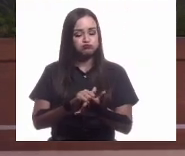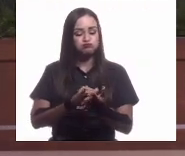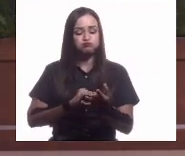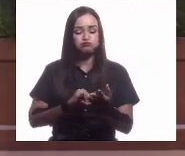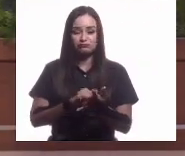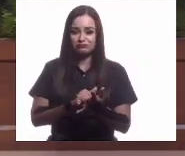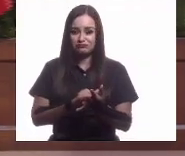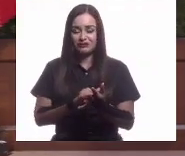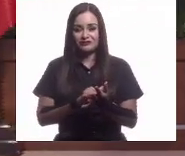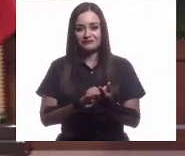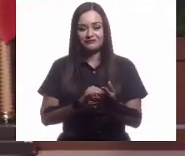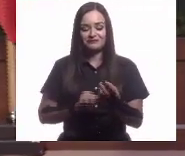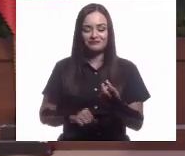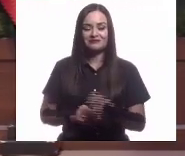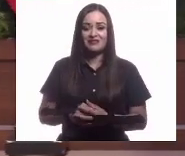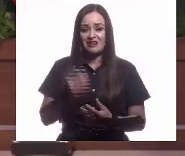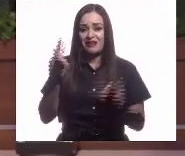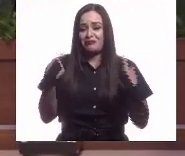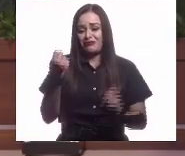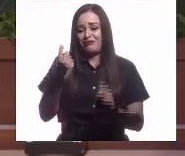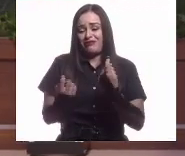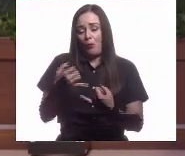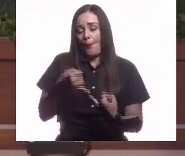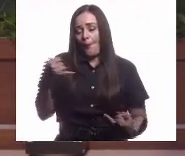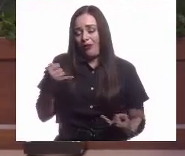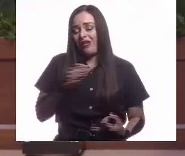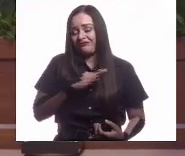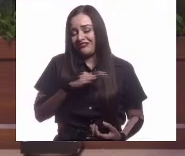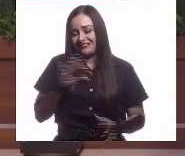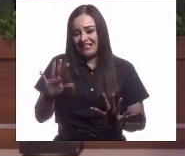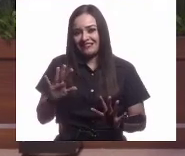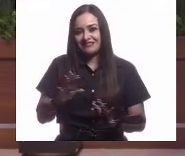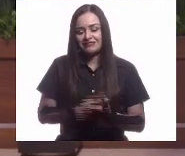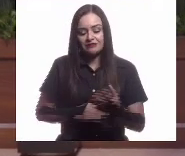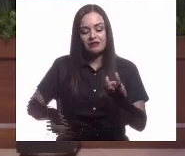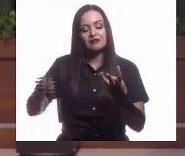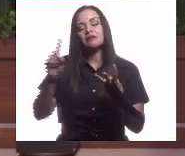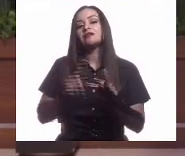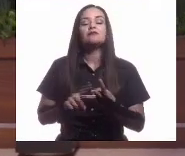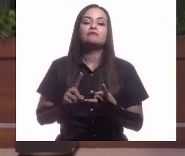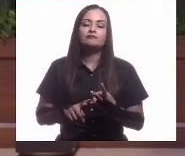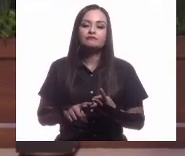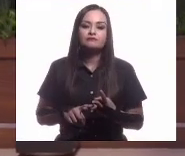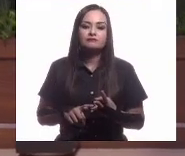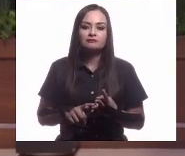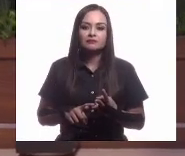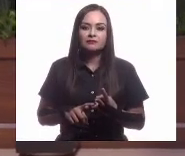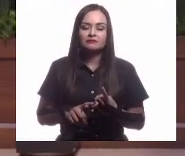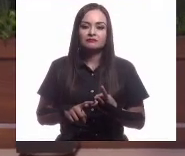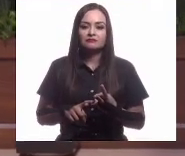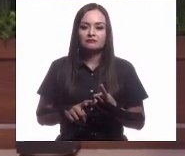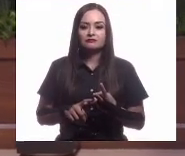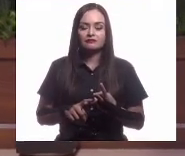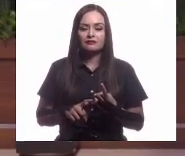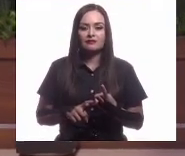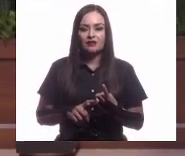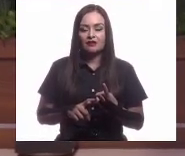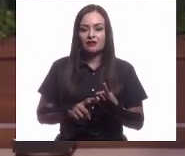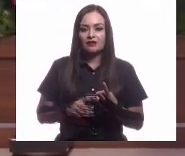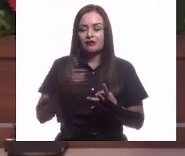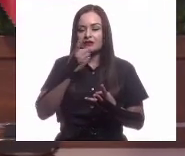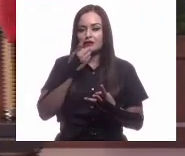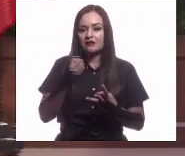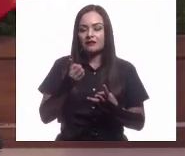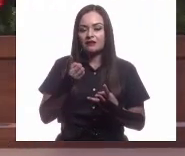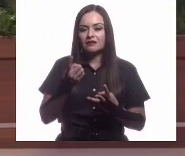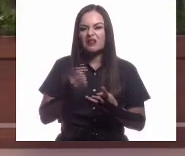ganado, los felicito. ¿Qué otra cosa dicen que se gana? Pues dice, yo no creo, pero lo dicen, que se